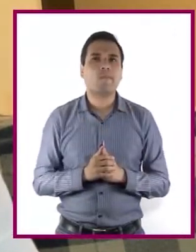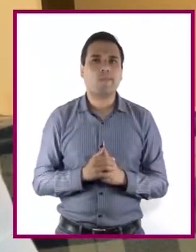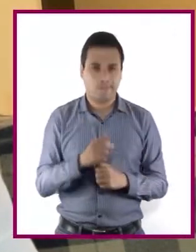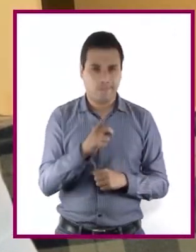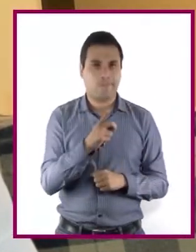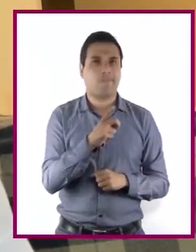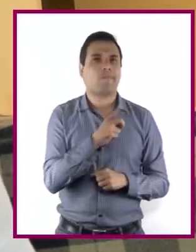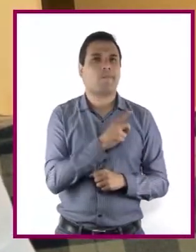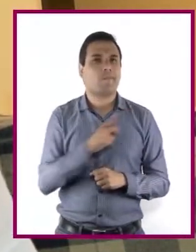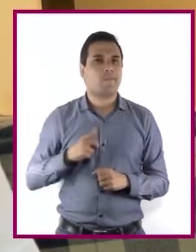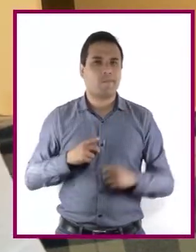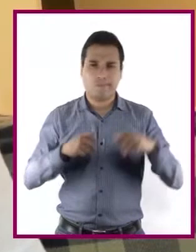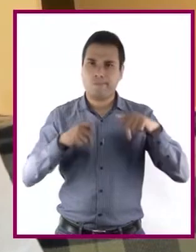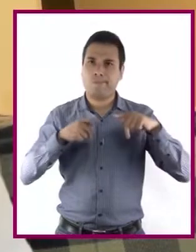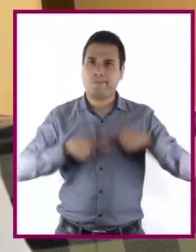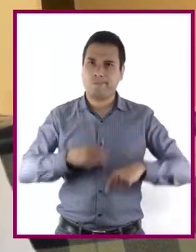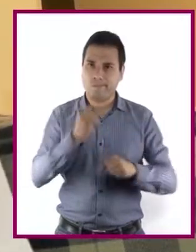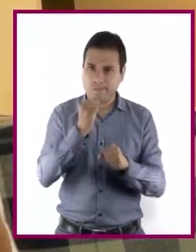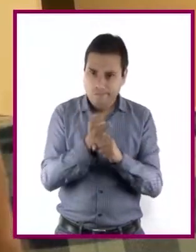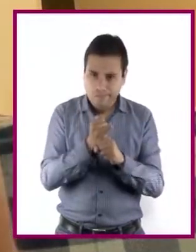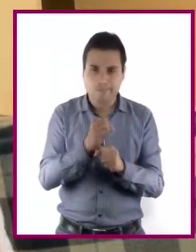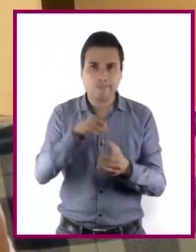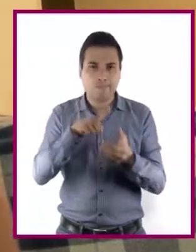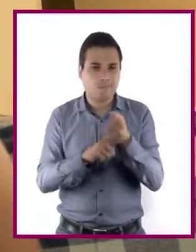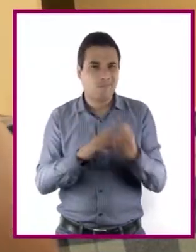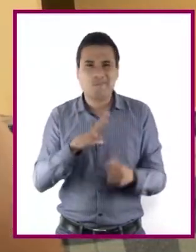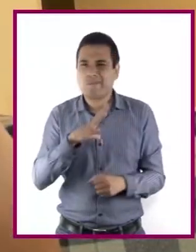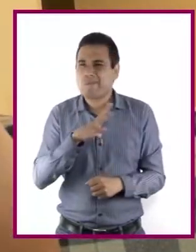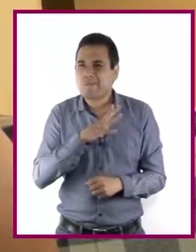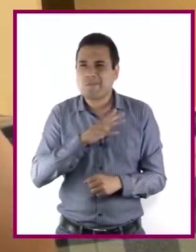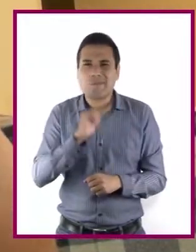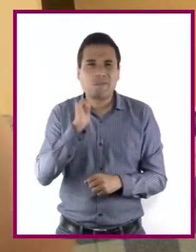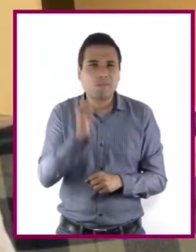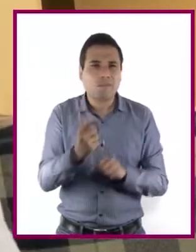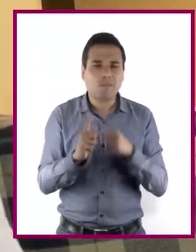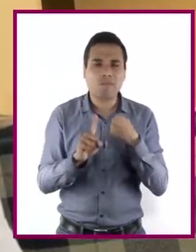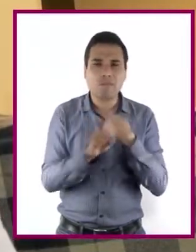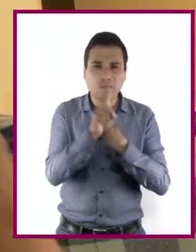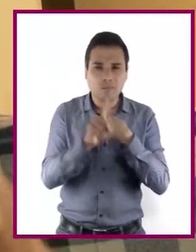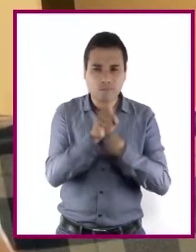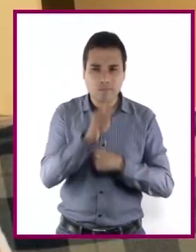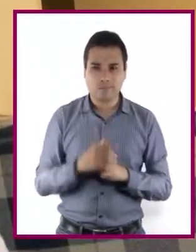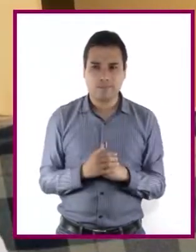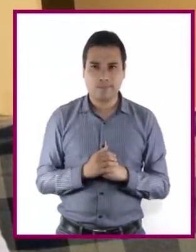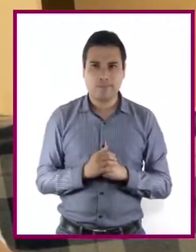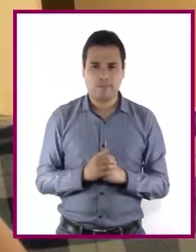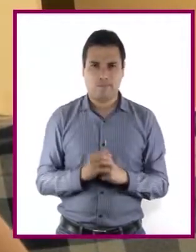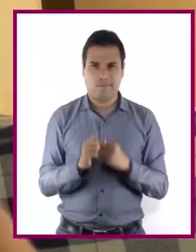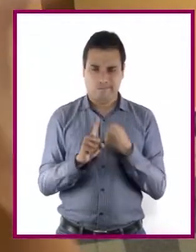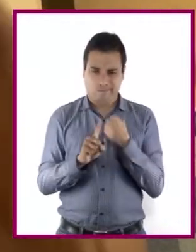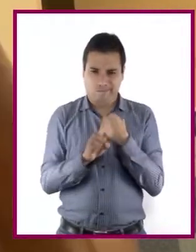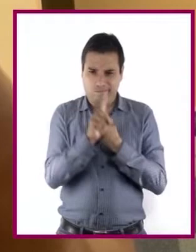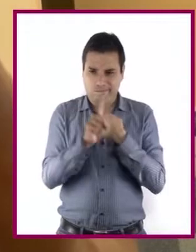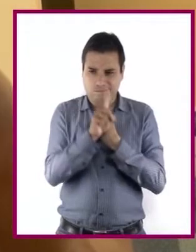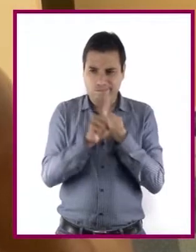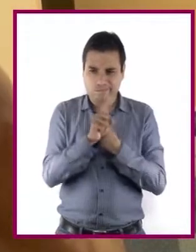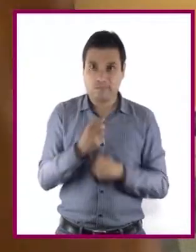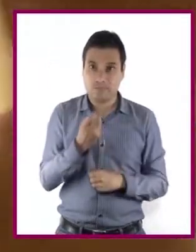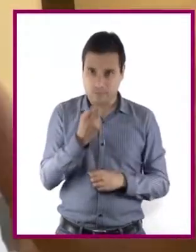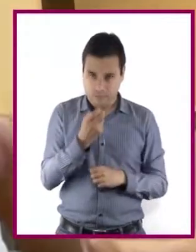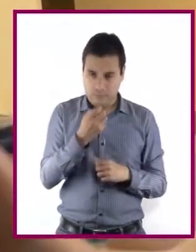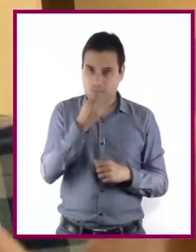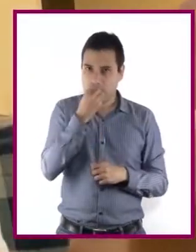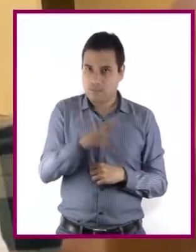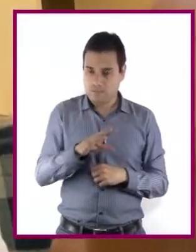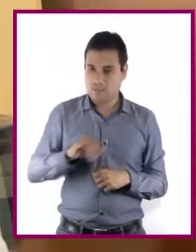personajes con conflictos, a los que les sucedan conflictos. El conflicto es la esencia del drama